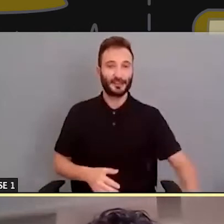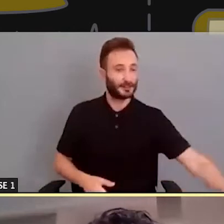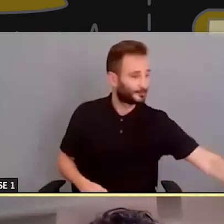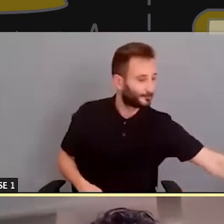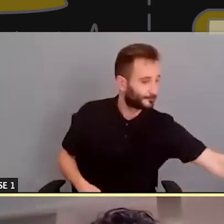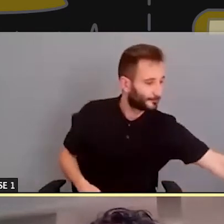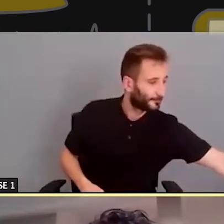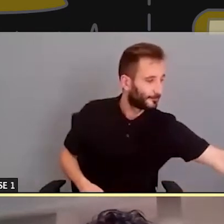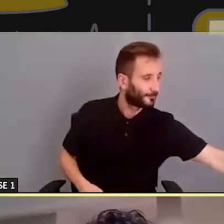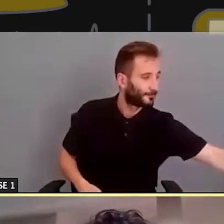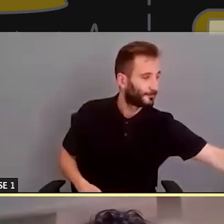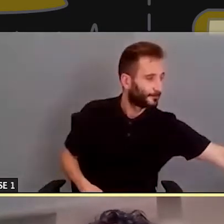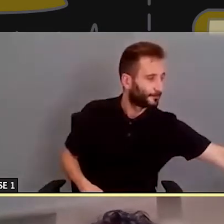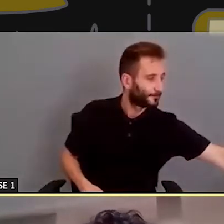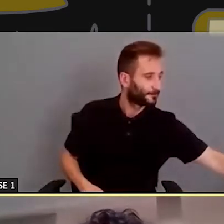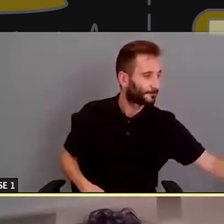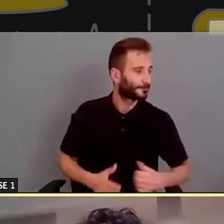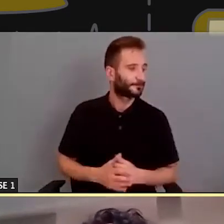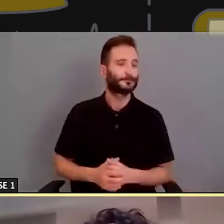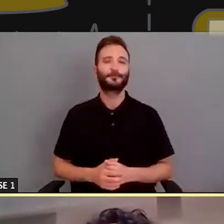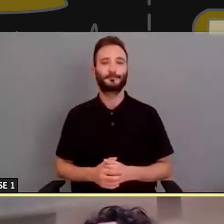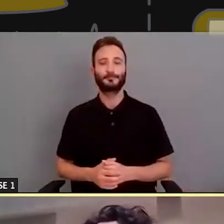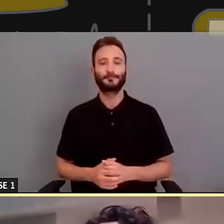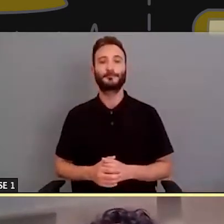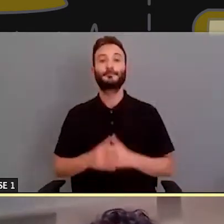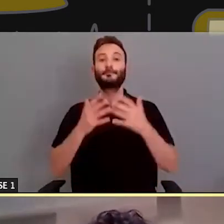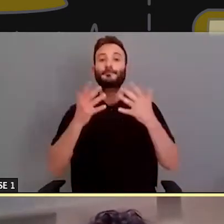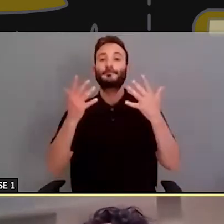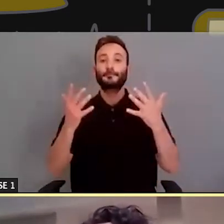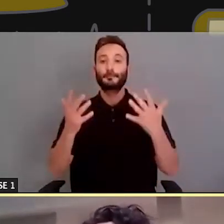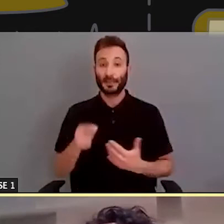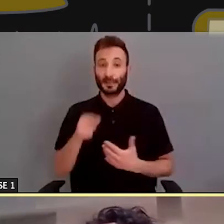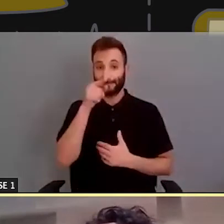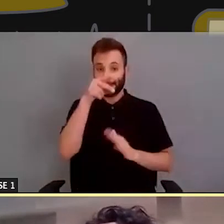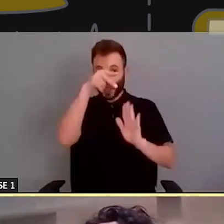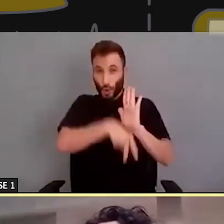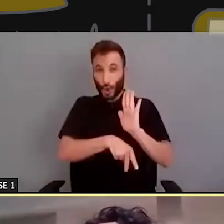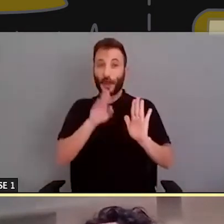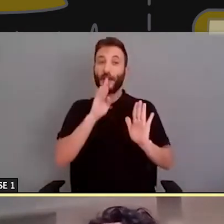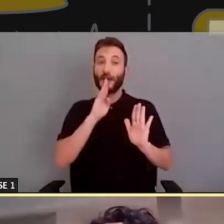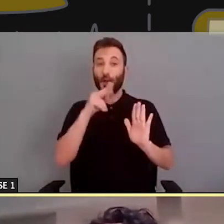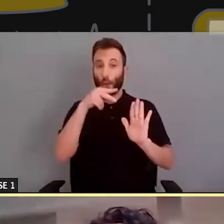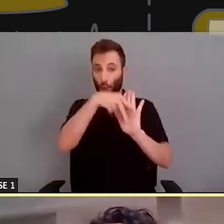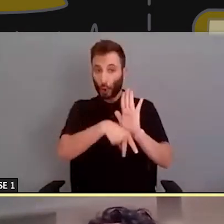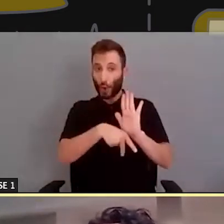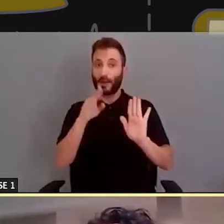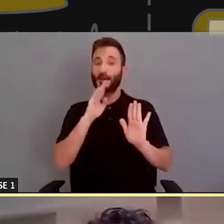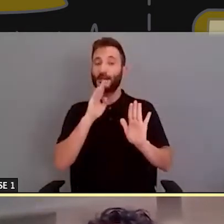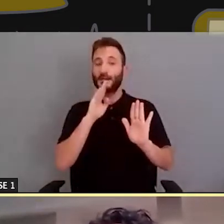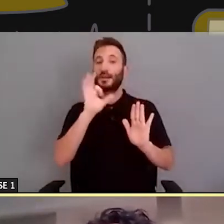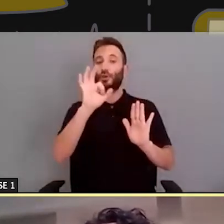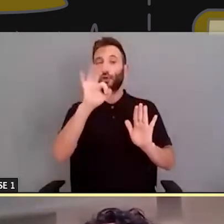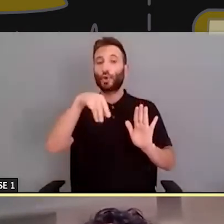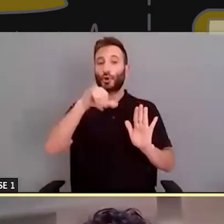pasar la siguiente ahora. Entonces, bueno, pues esta norma es la norma, como ha comentado Sonia,